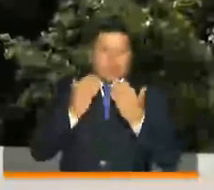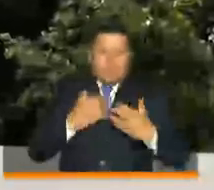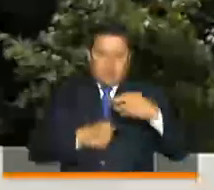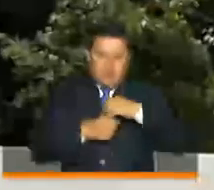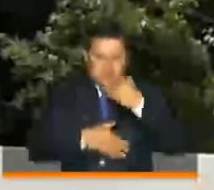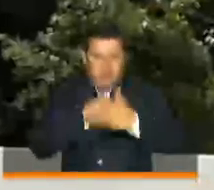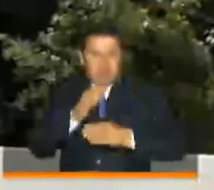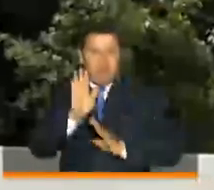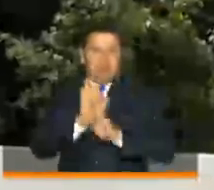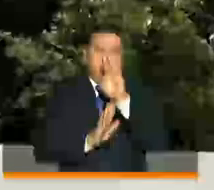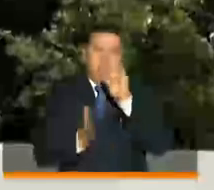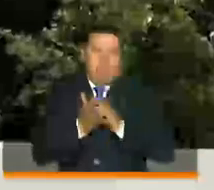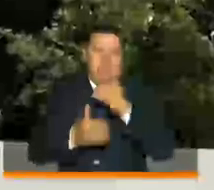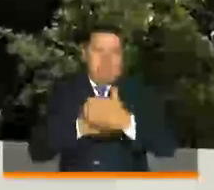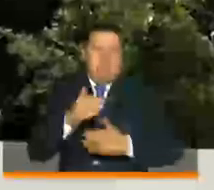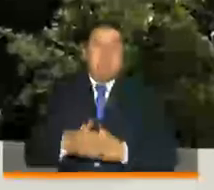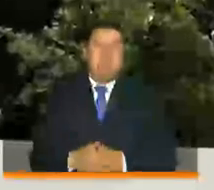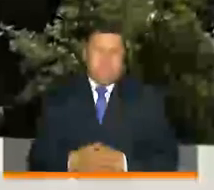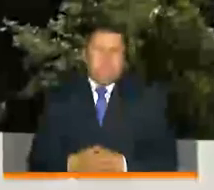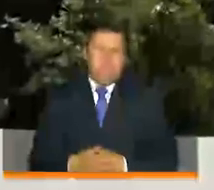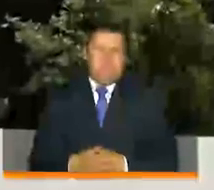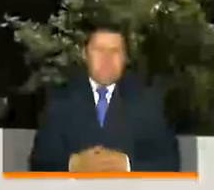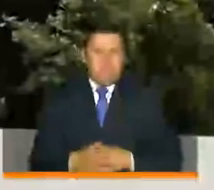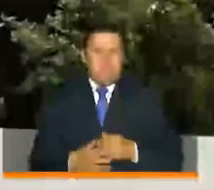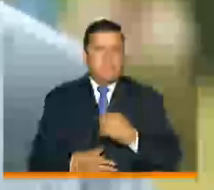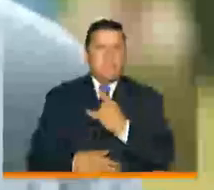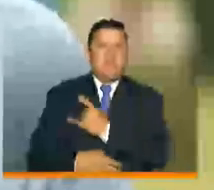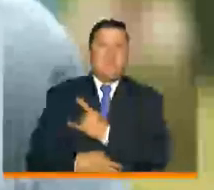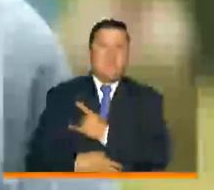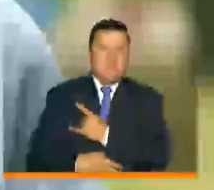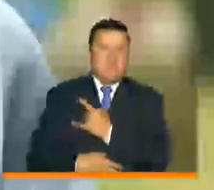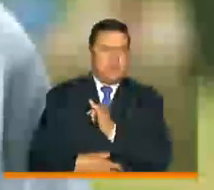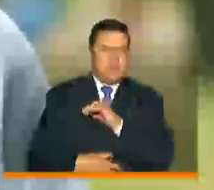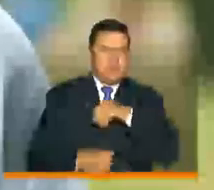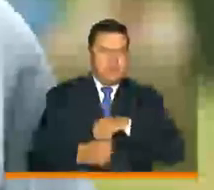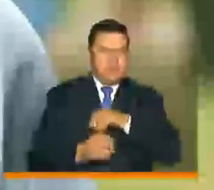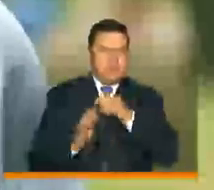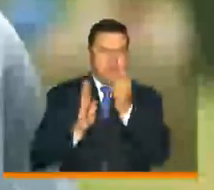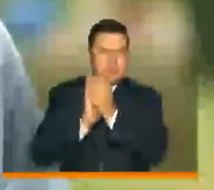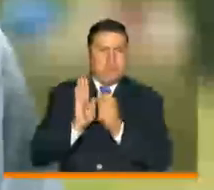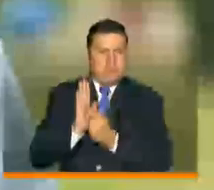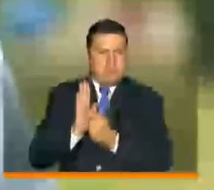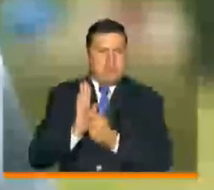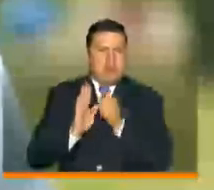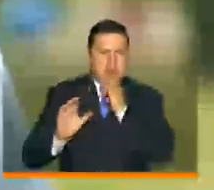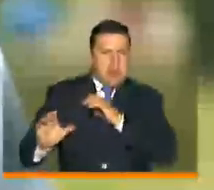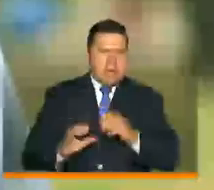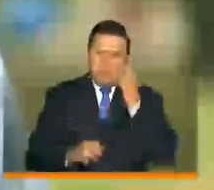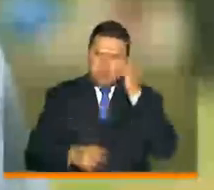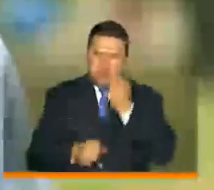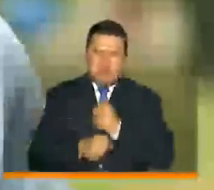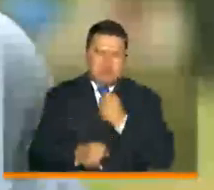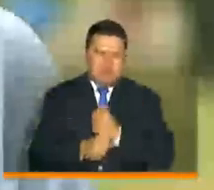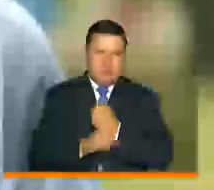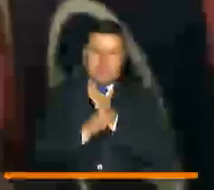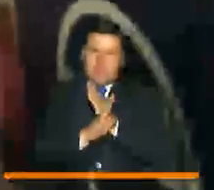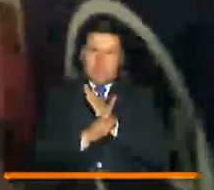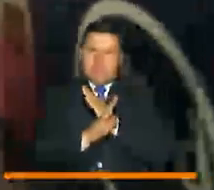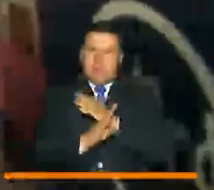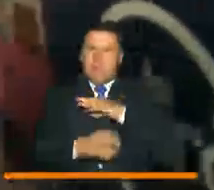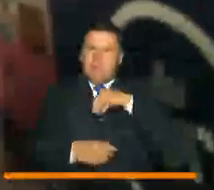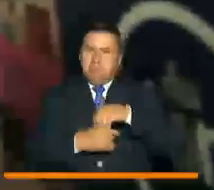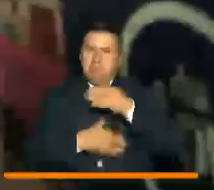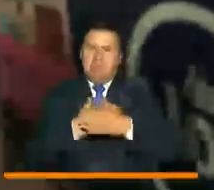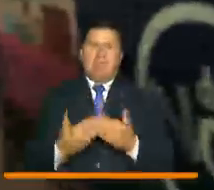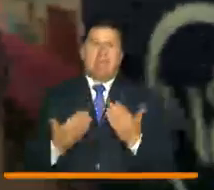permitido avanzar con éxito en este proceso. De cara al retorno a la universidad, hemos desarrollado un protocolo desde la sección de seguridad y salud en el trabajo de bioseguridad que